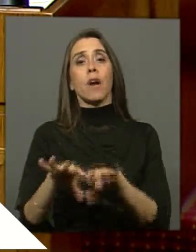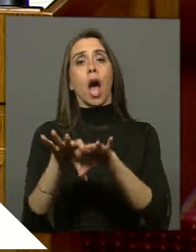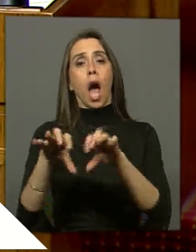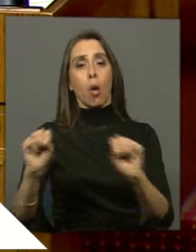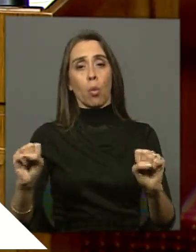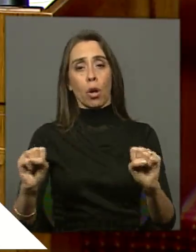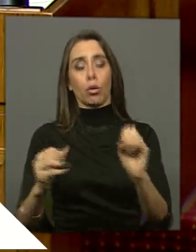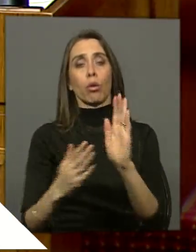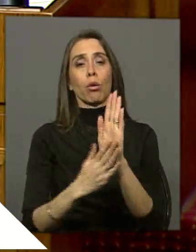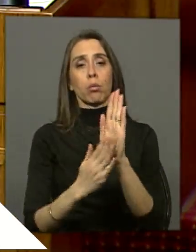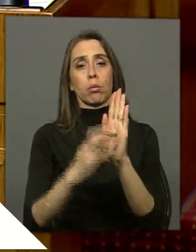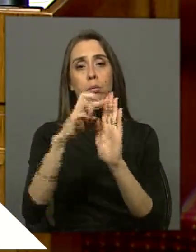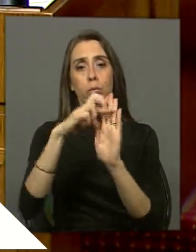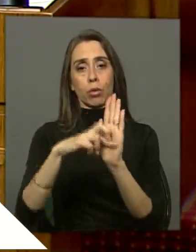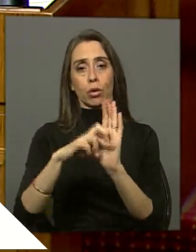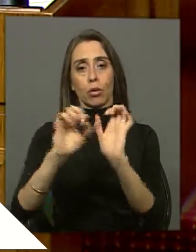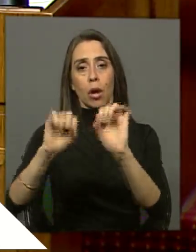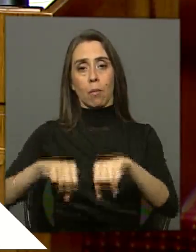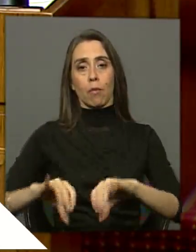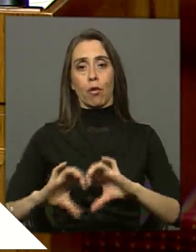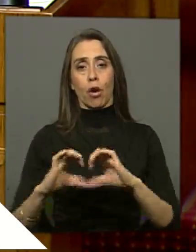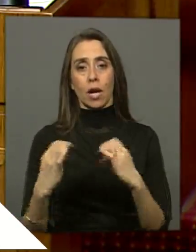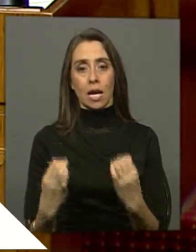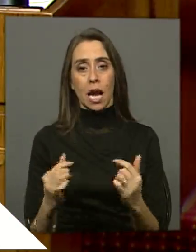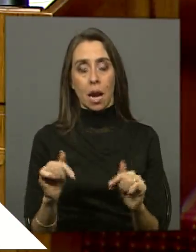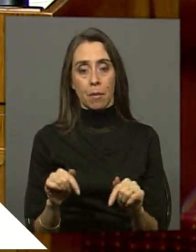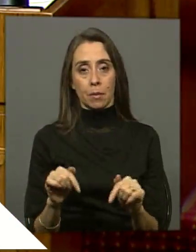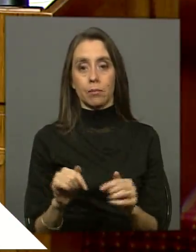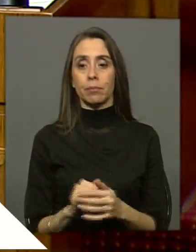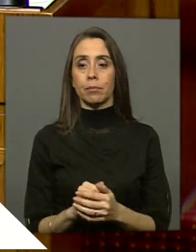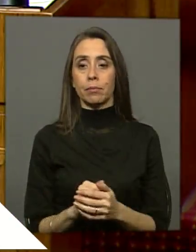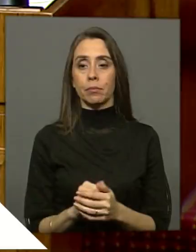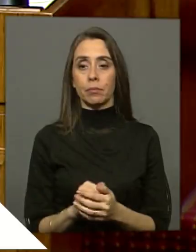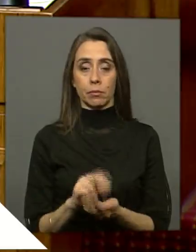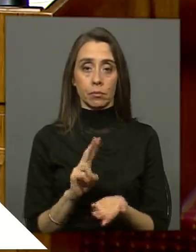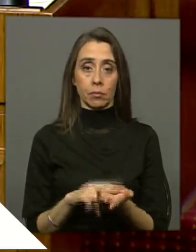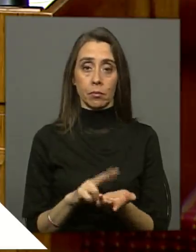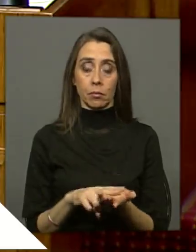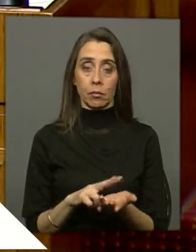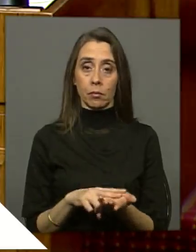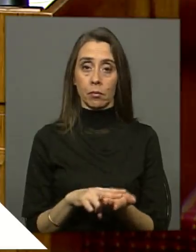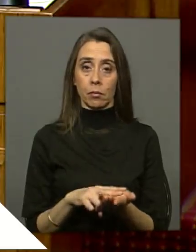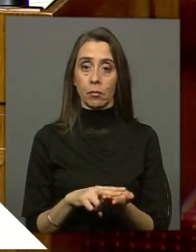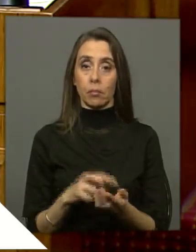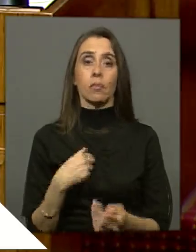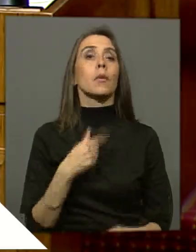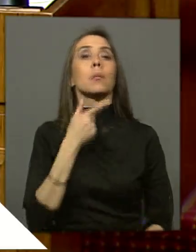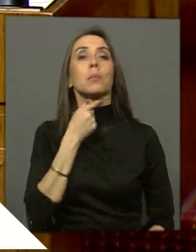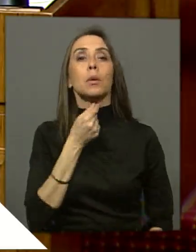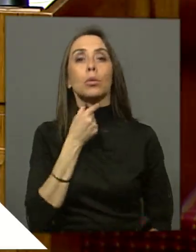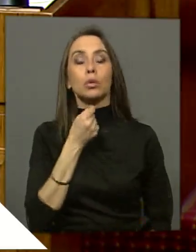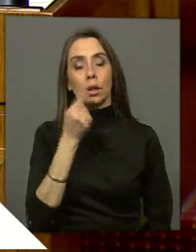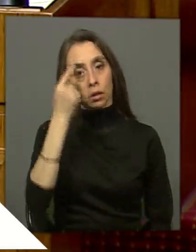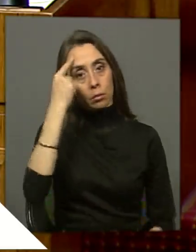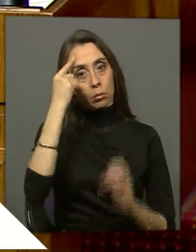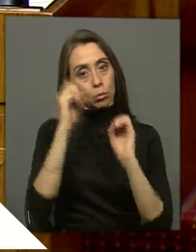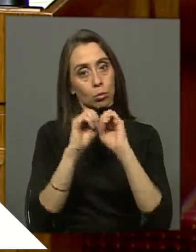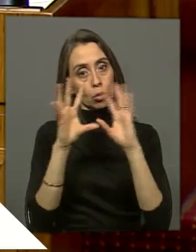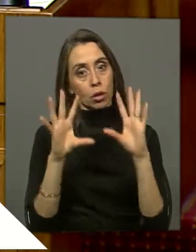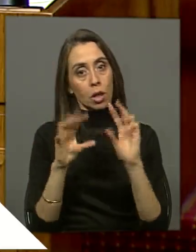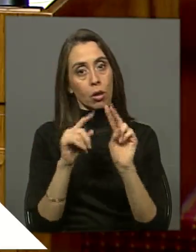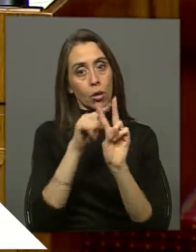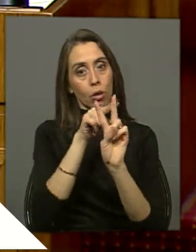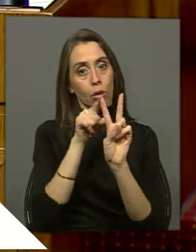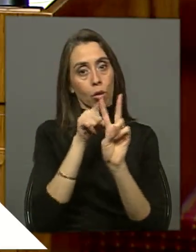proyecto que aprobamos en la Cámara. Y, por cierto, a mí me gustaría también tener claro dos